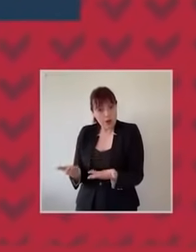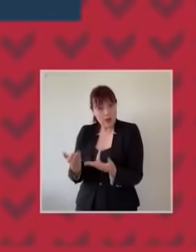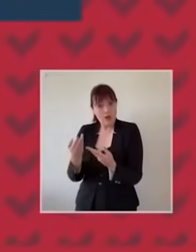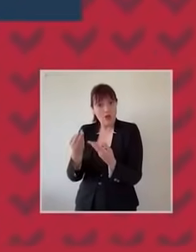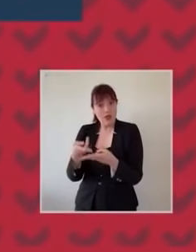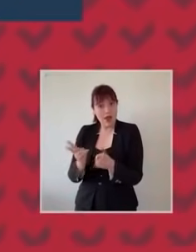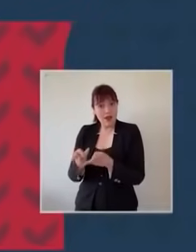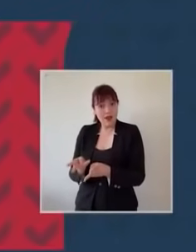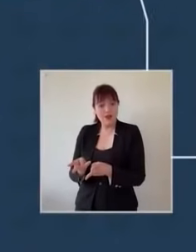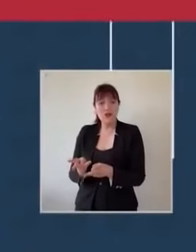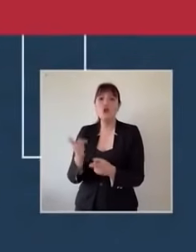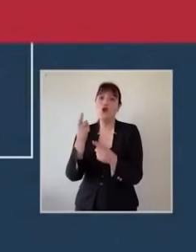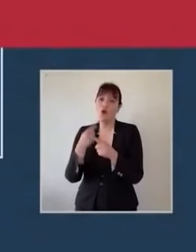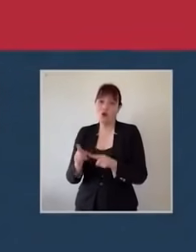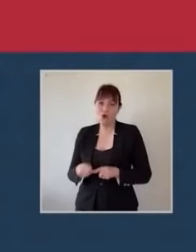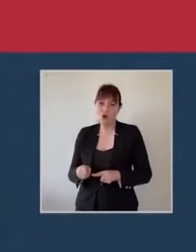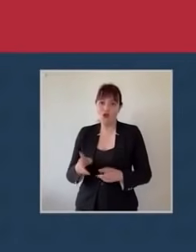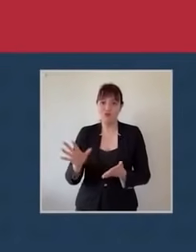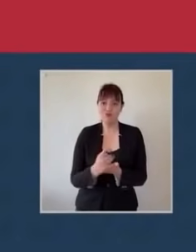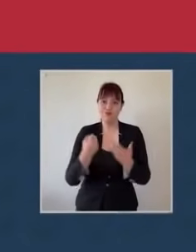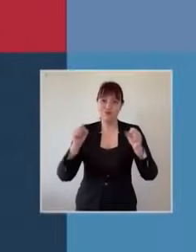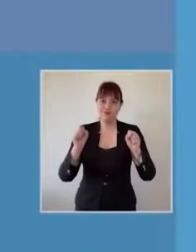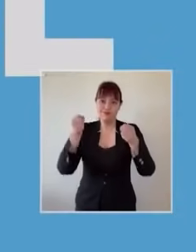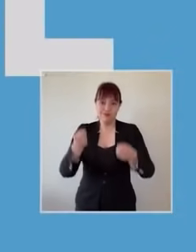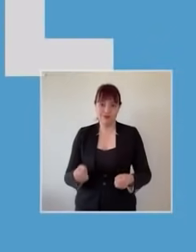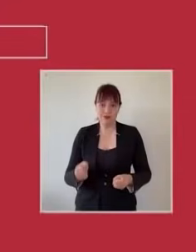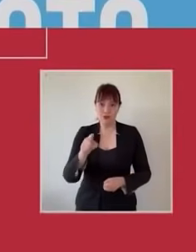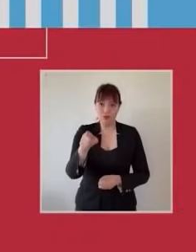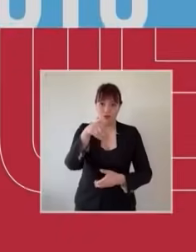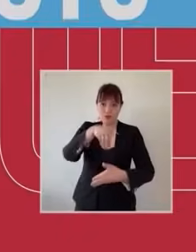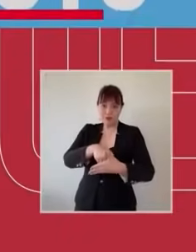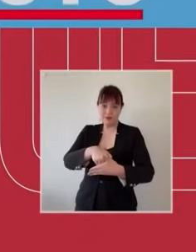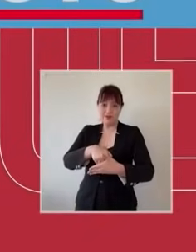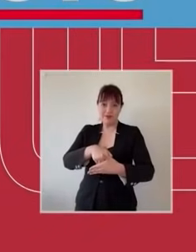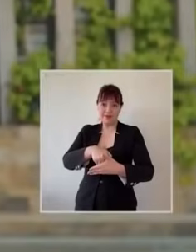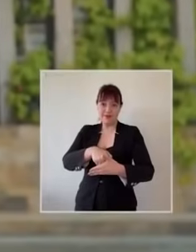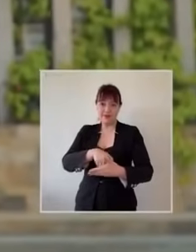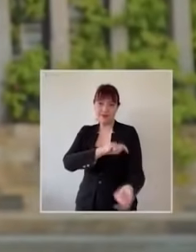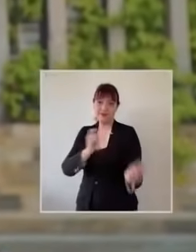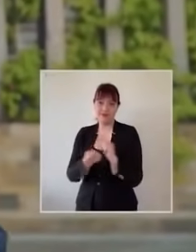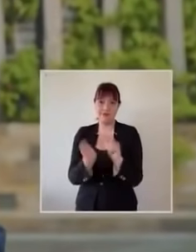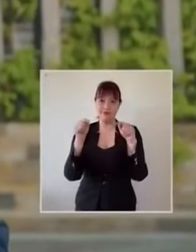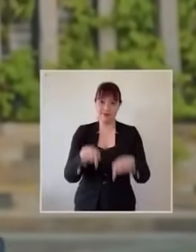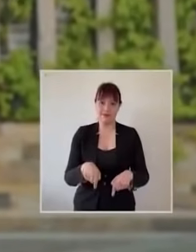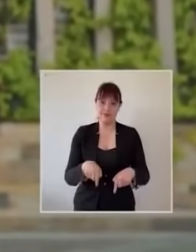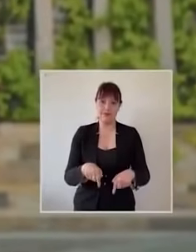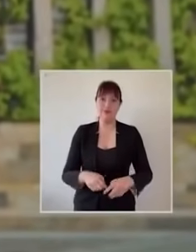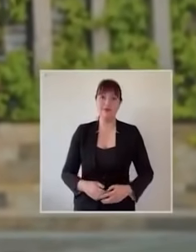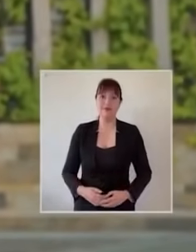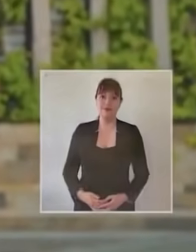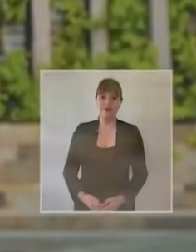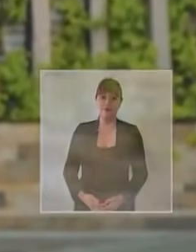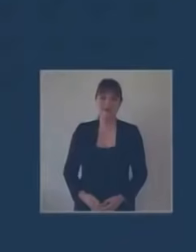otros derechos. Y hoy es el momento de conseguirlos. ¿Por qué con tu voto? el cambio soy.